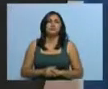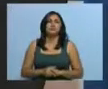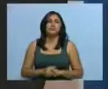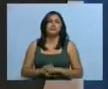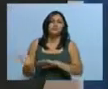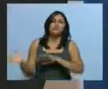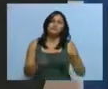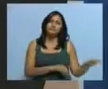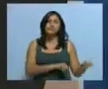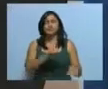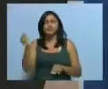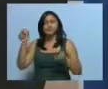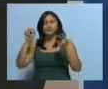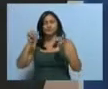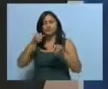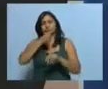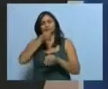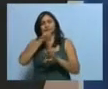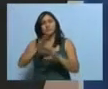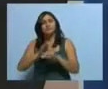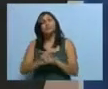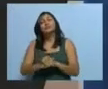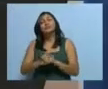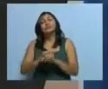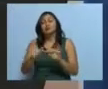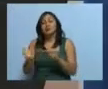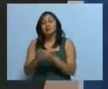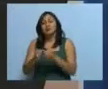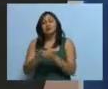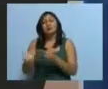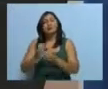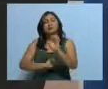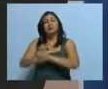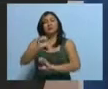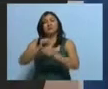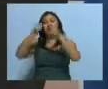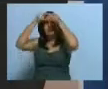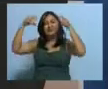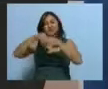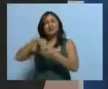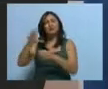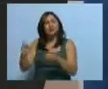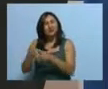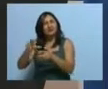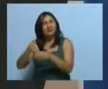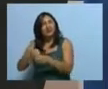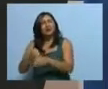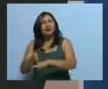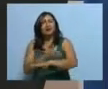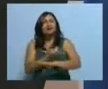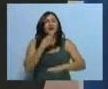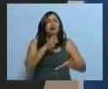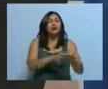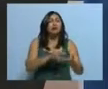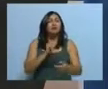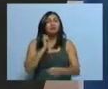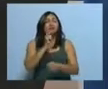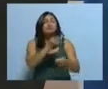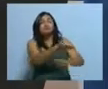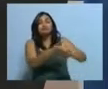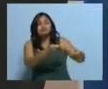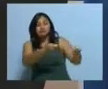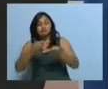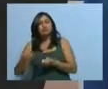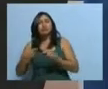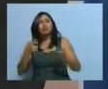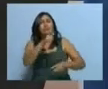En otras noticias nacionales, la Agencia de Defensa Jurídica del Estado le dio respuesta a la solicitud hecha por soldados profesionales e infantes de Marina en